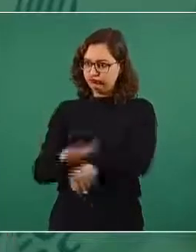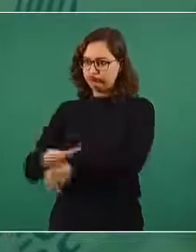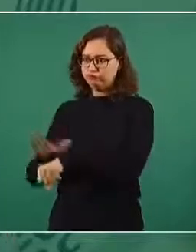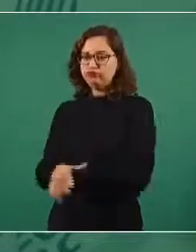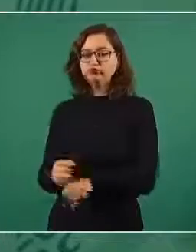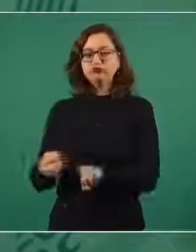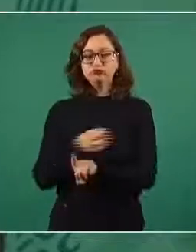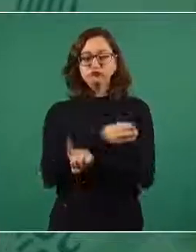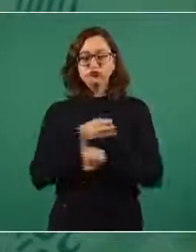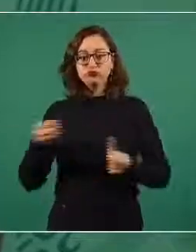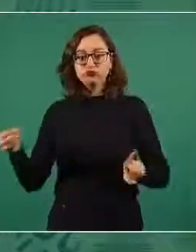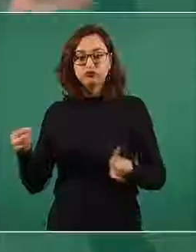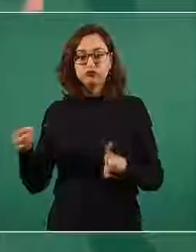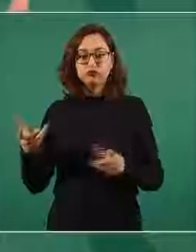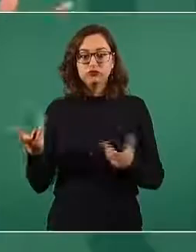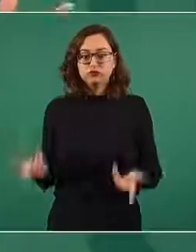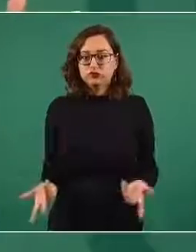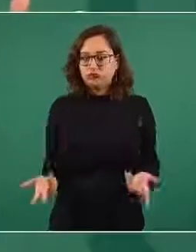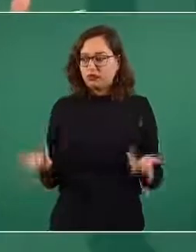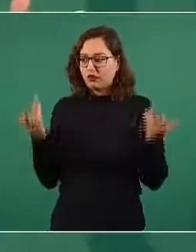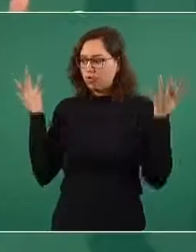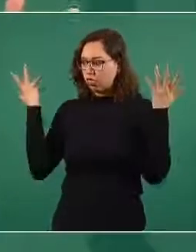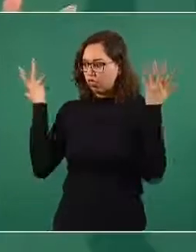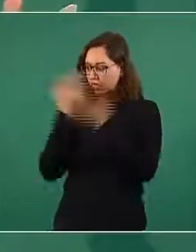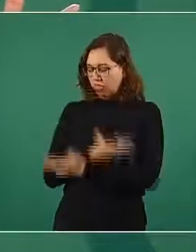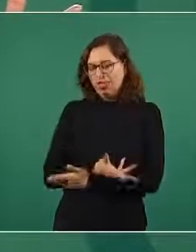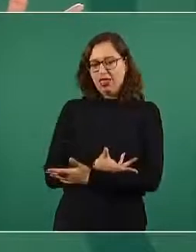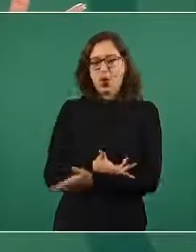y encuentra las arcas vacías